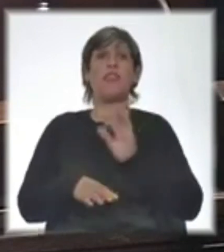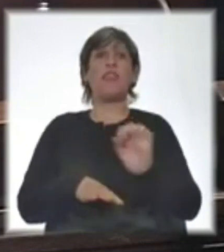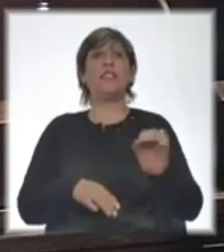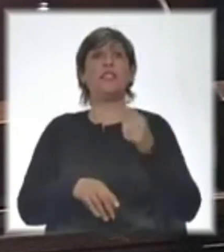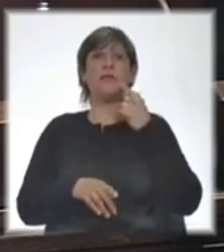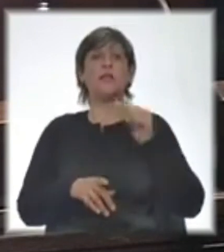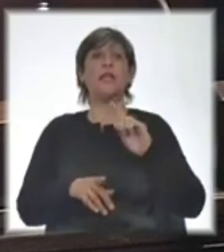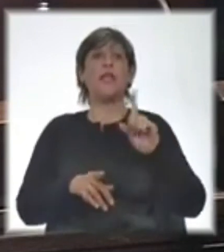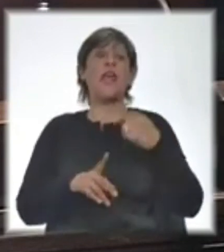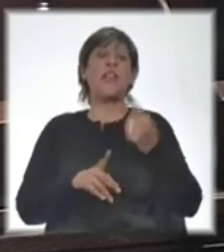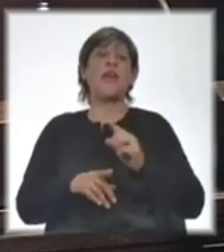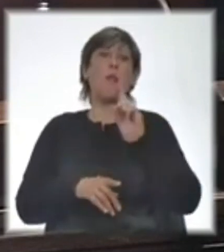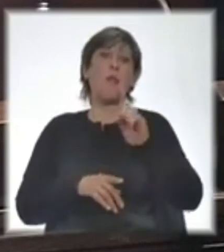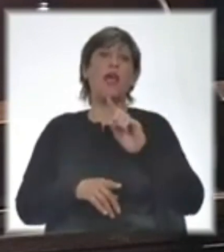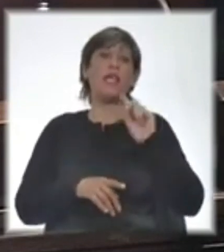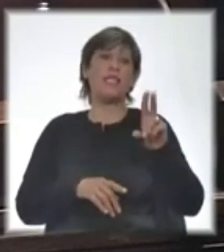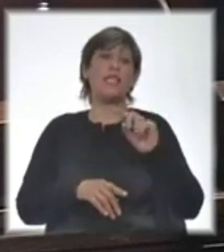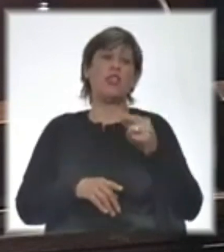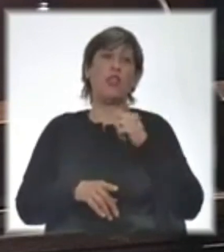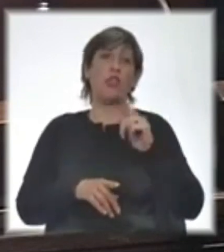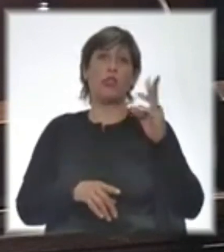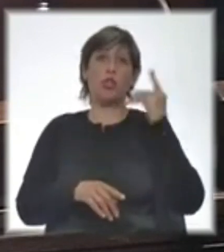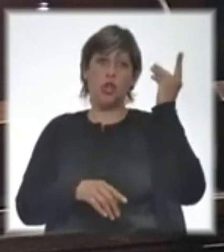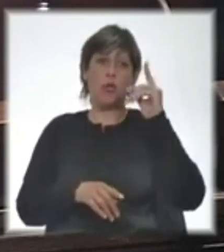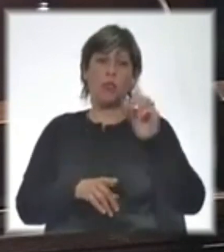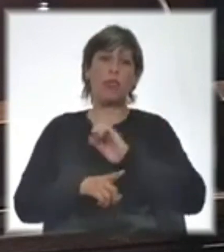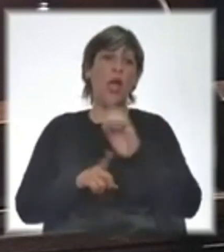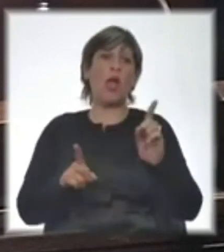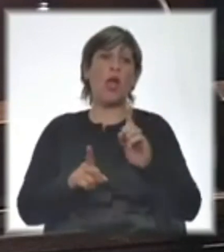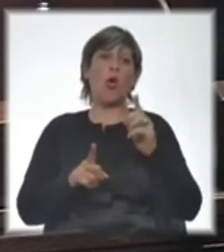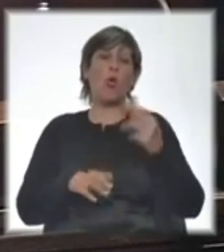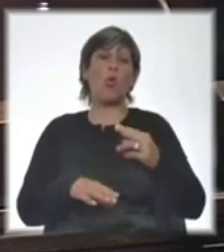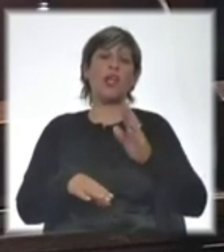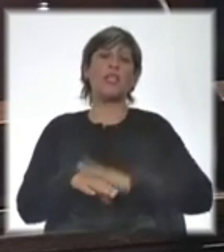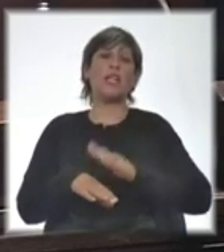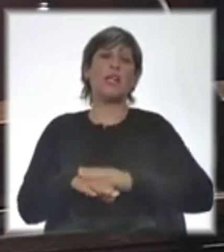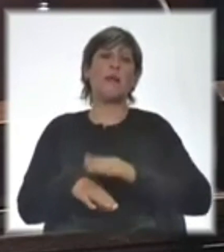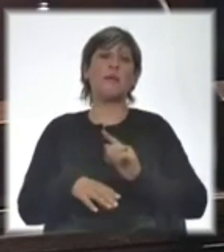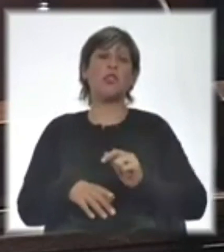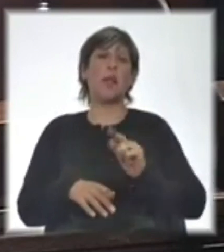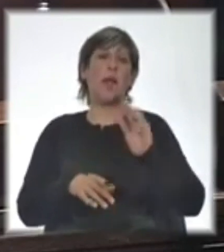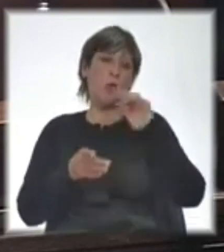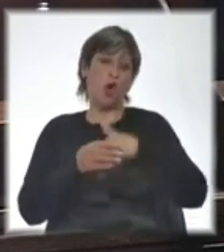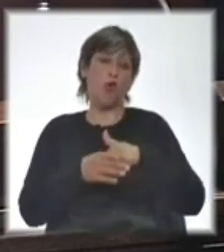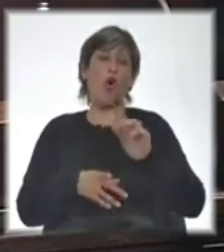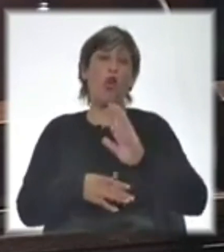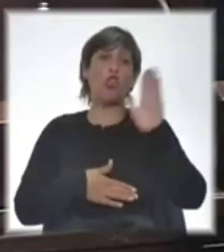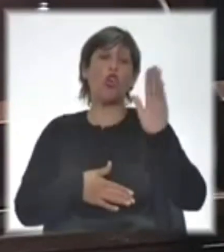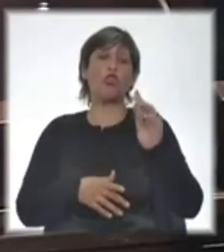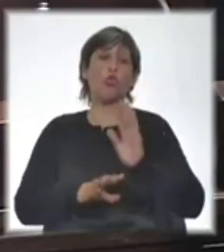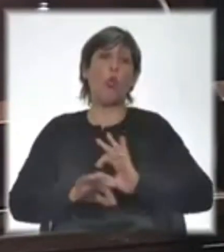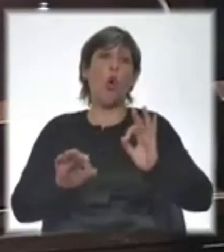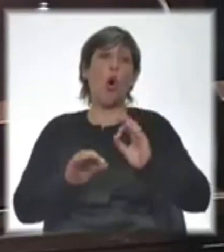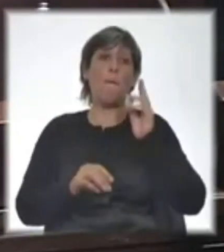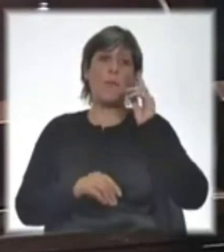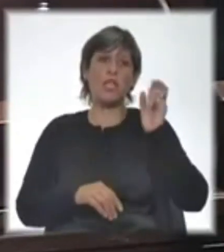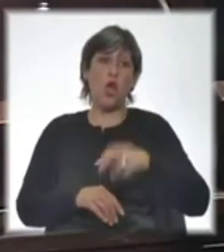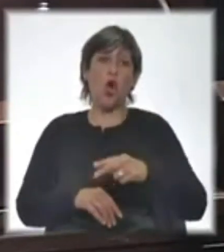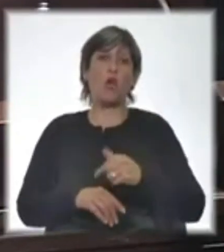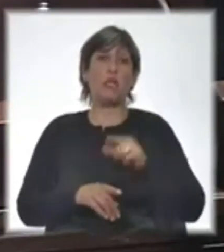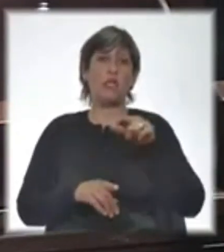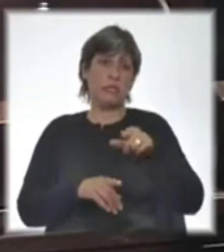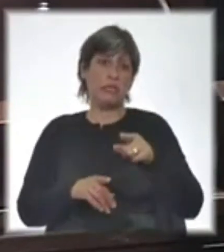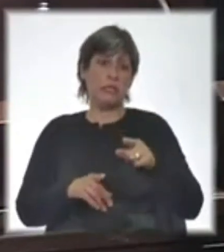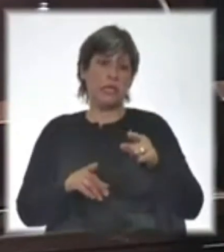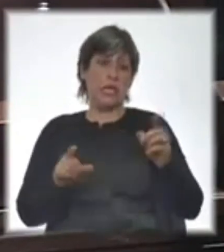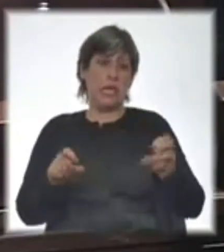el 112, que dice que los legisladores jamás serán responsables por sus votos u opiniones en el